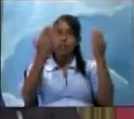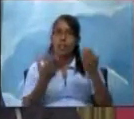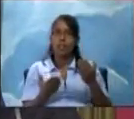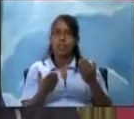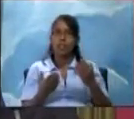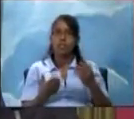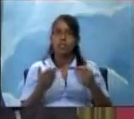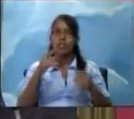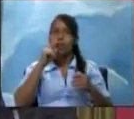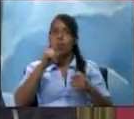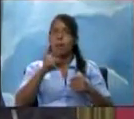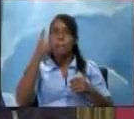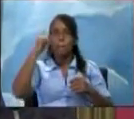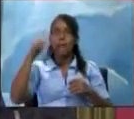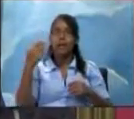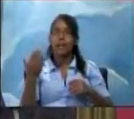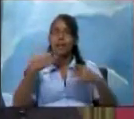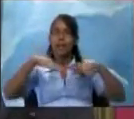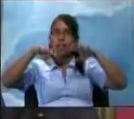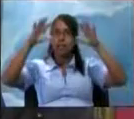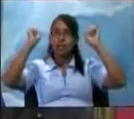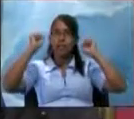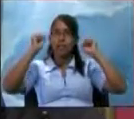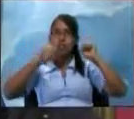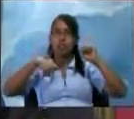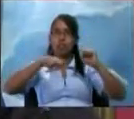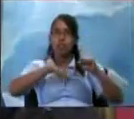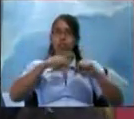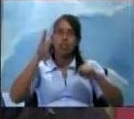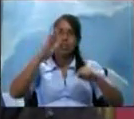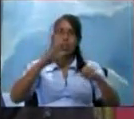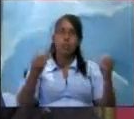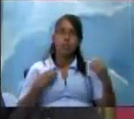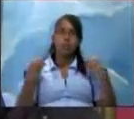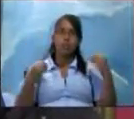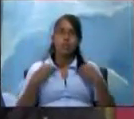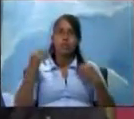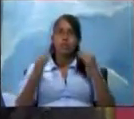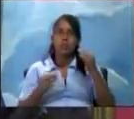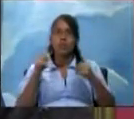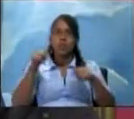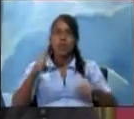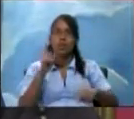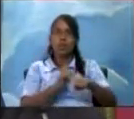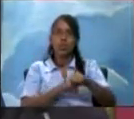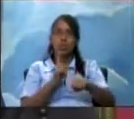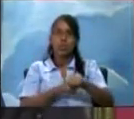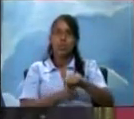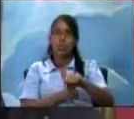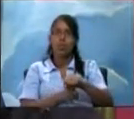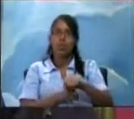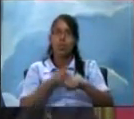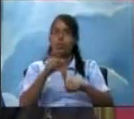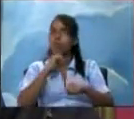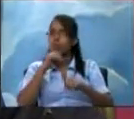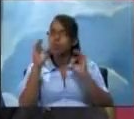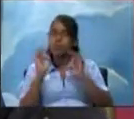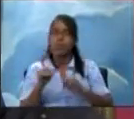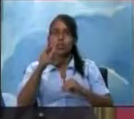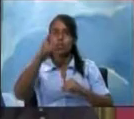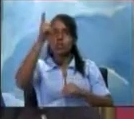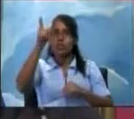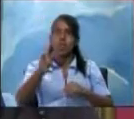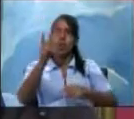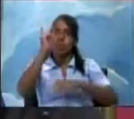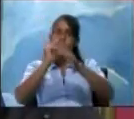hoy nos está dando esta señal para que entendamos nosotros que estamos viviendo justamente estos tiempos. No es preciso que usted sea